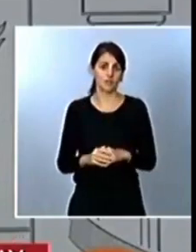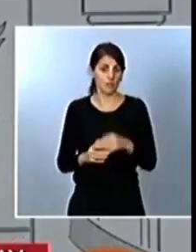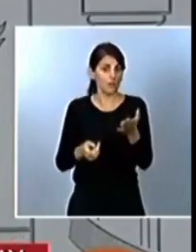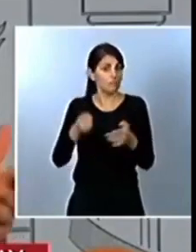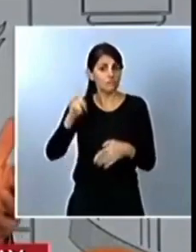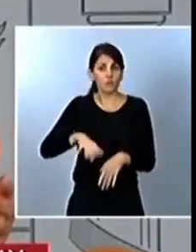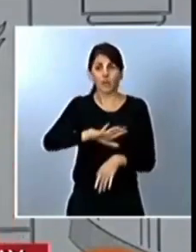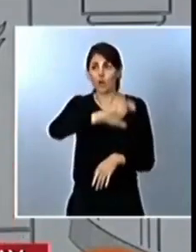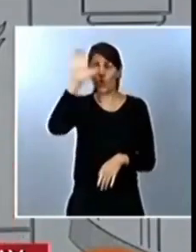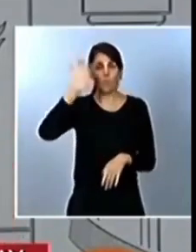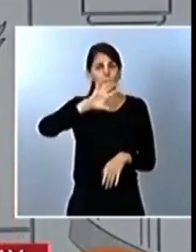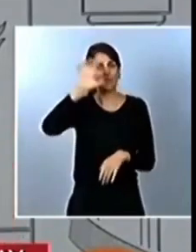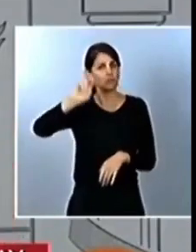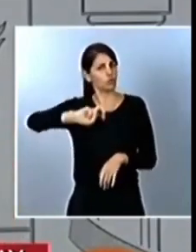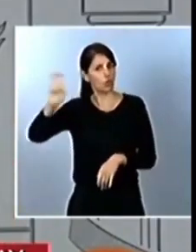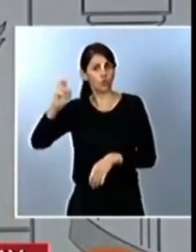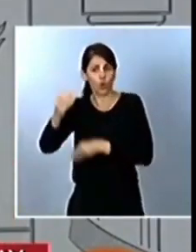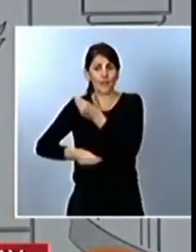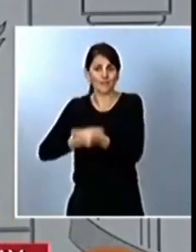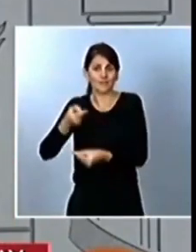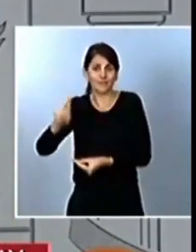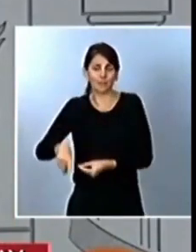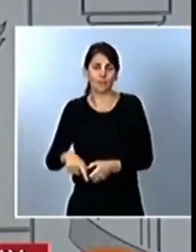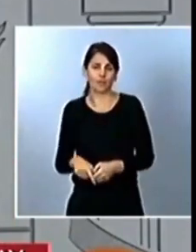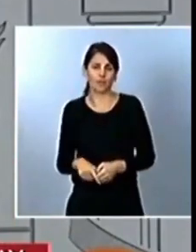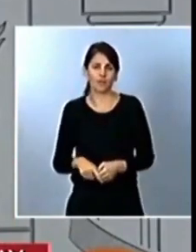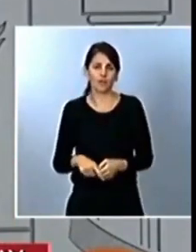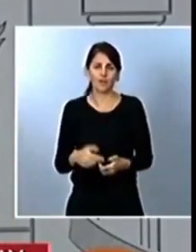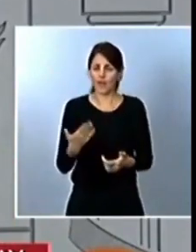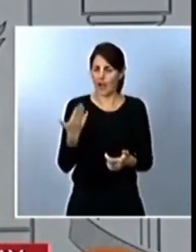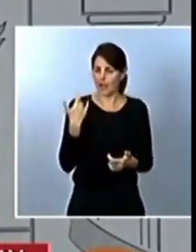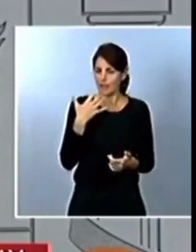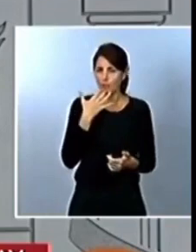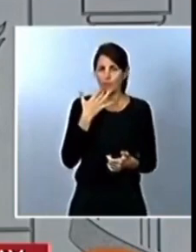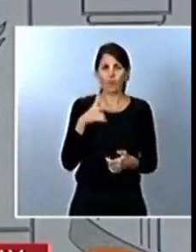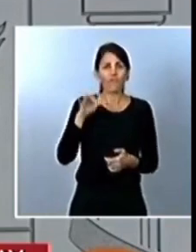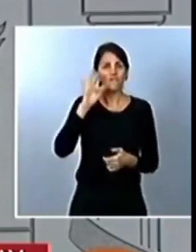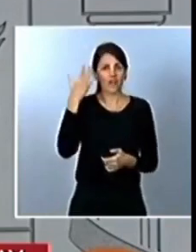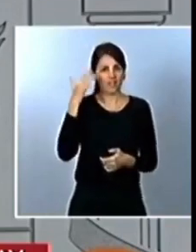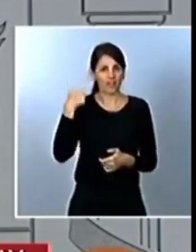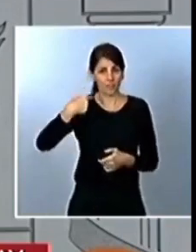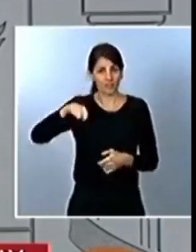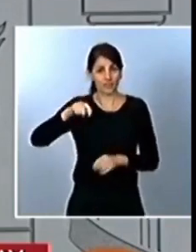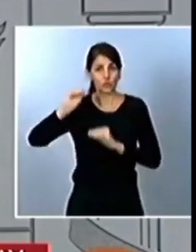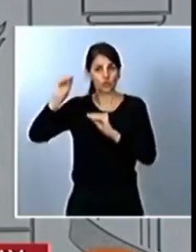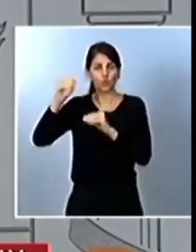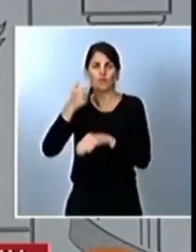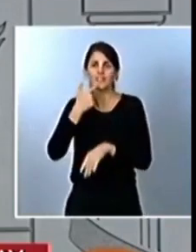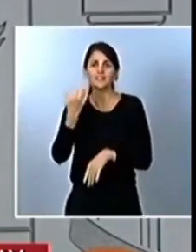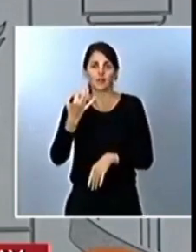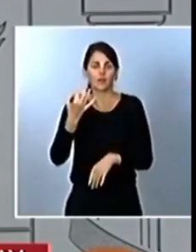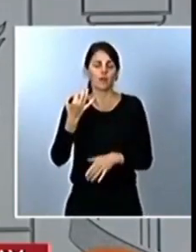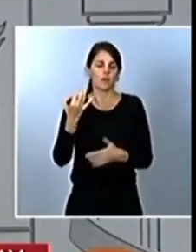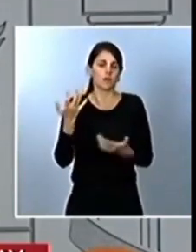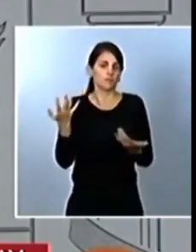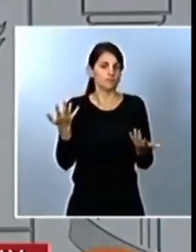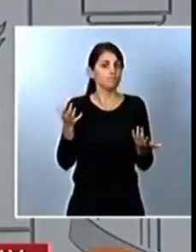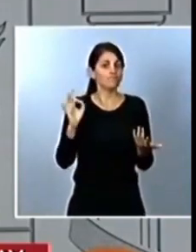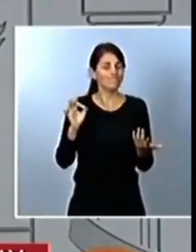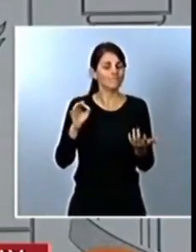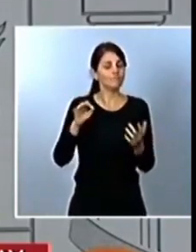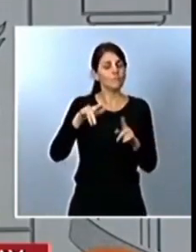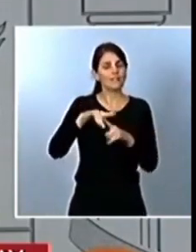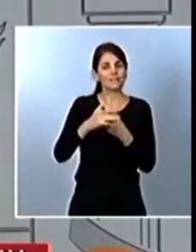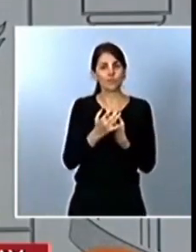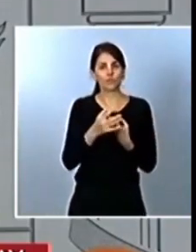Ayer mismo, no, o antes de ayer, el propio presidente de la República Francesa decía que evidentemente esta situación se podía prolongar hasta llegado